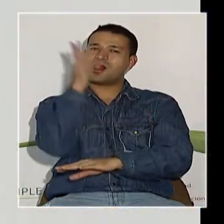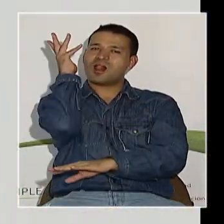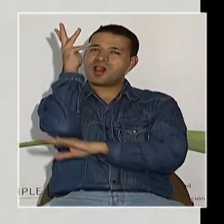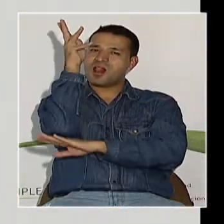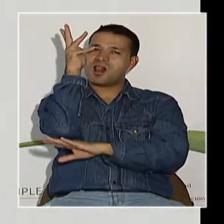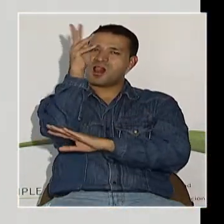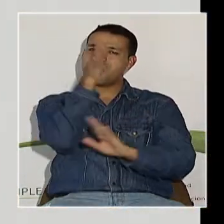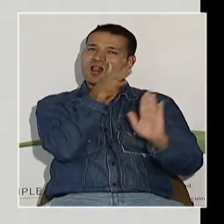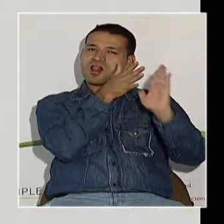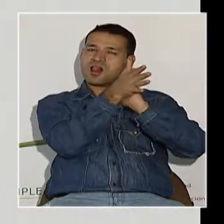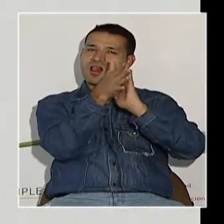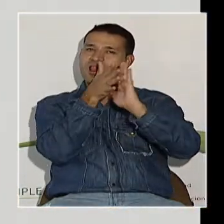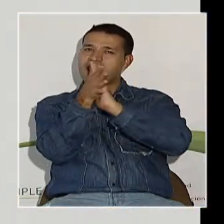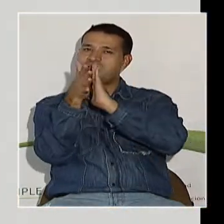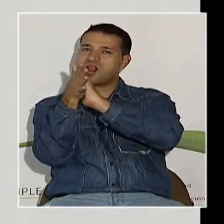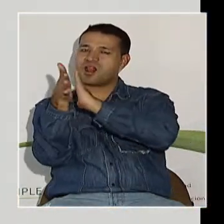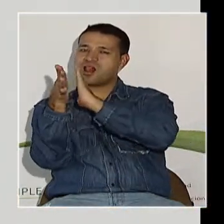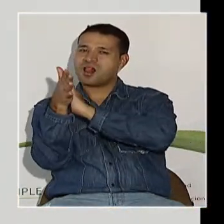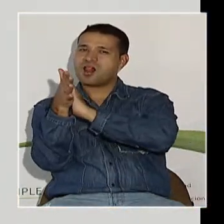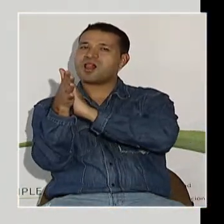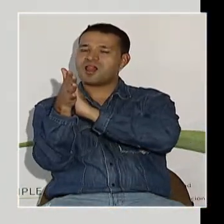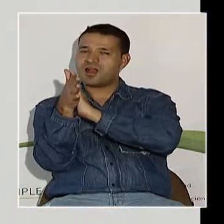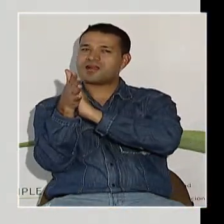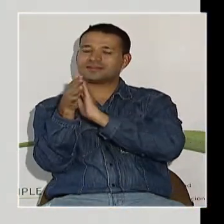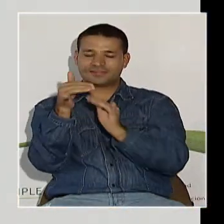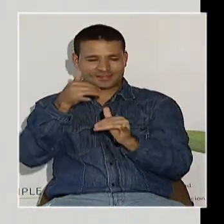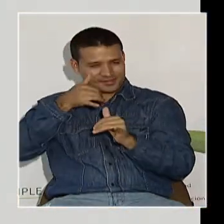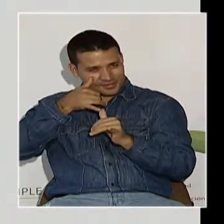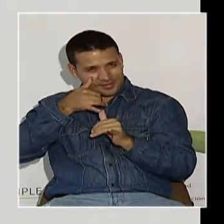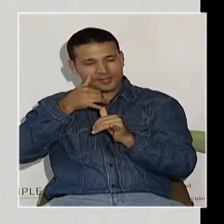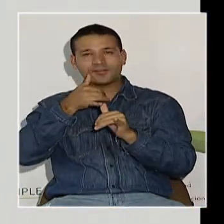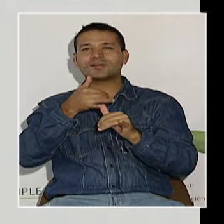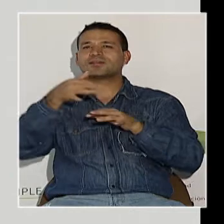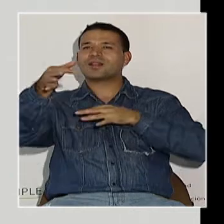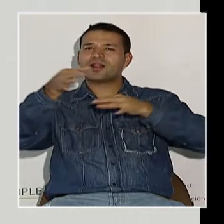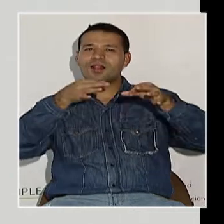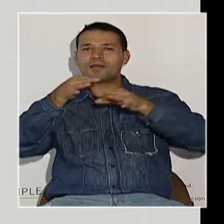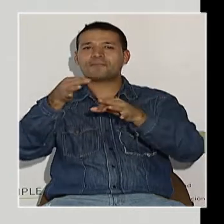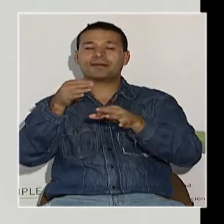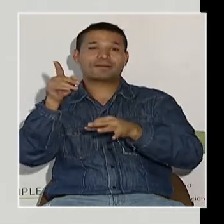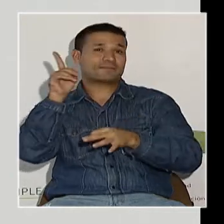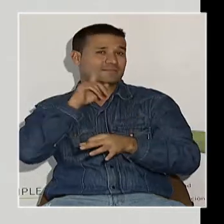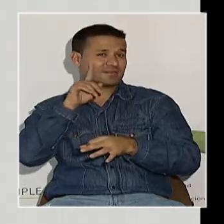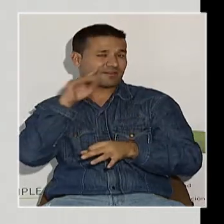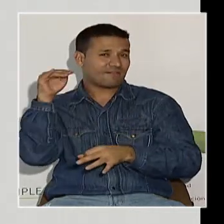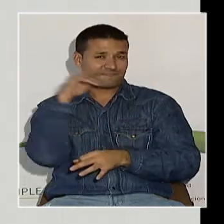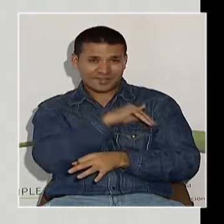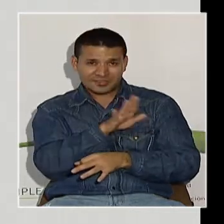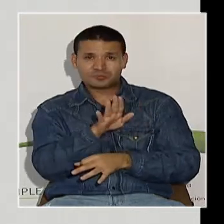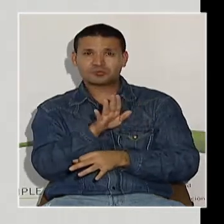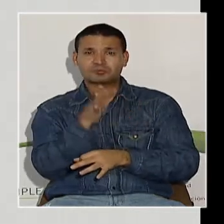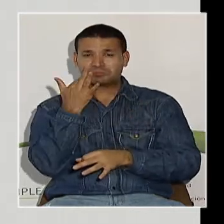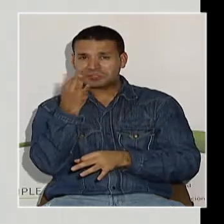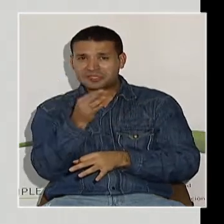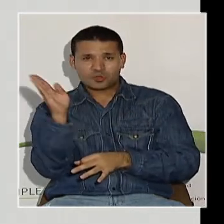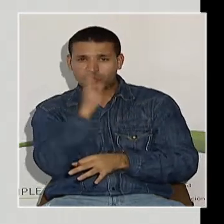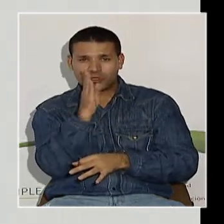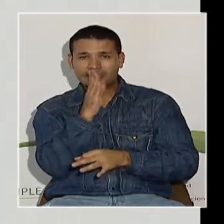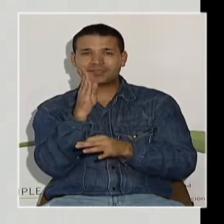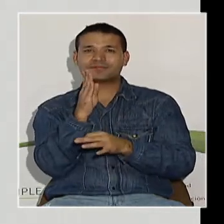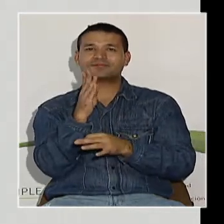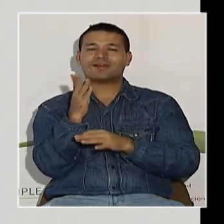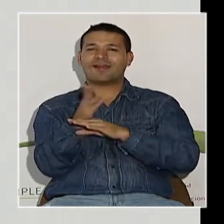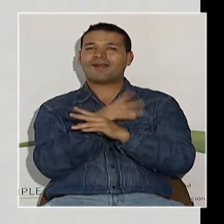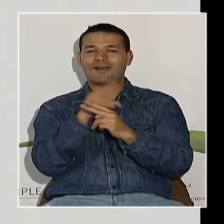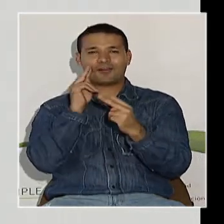y de bases científicas para desmitificar una realidad como el cáncer. Y lo que vamos a hacer es